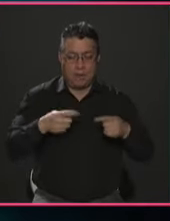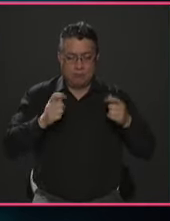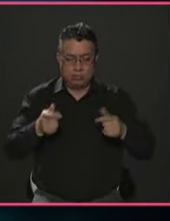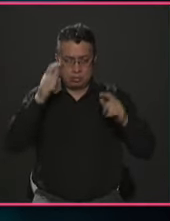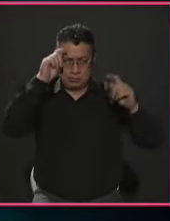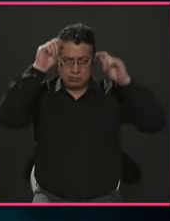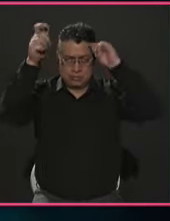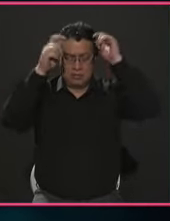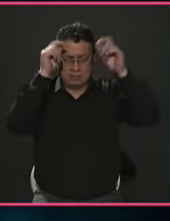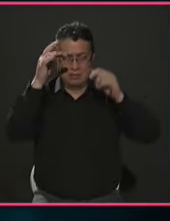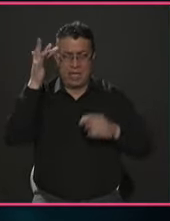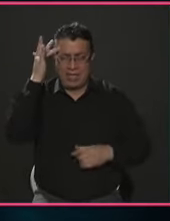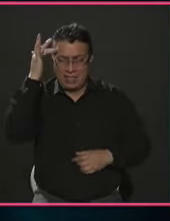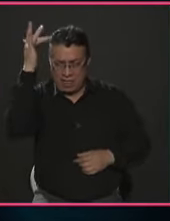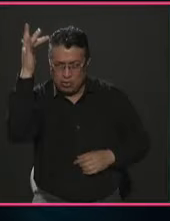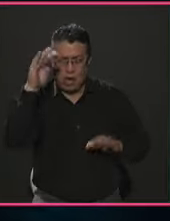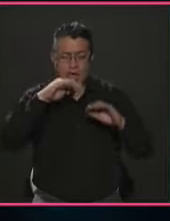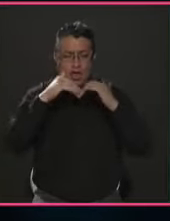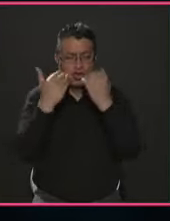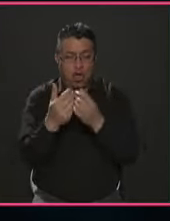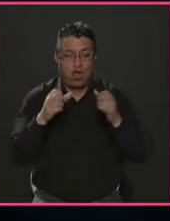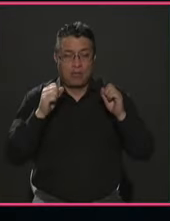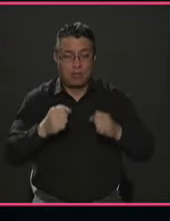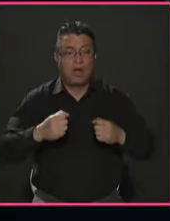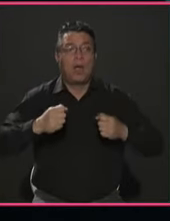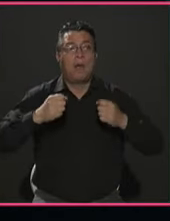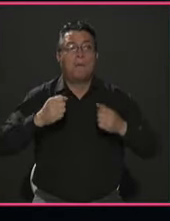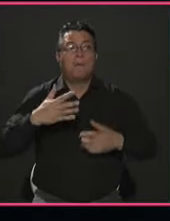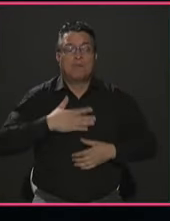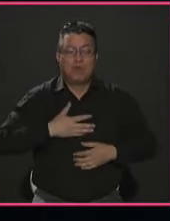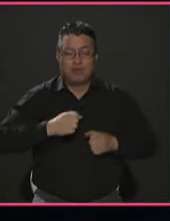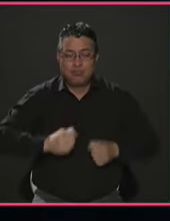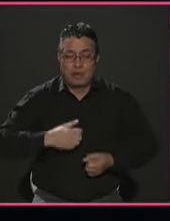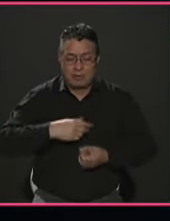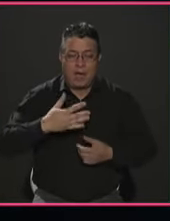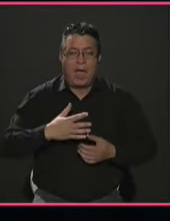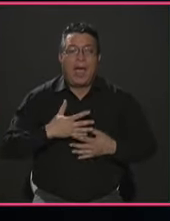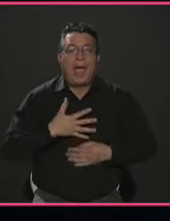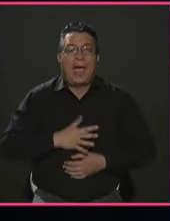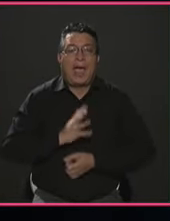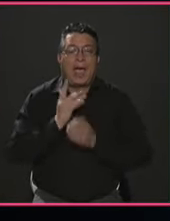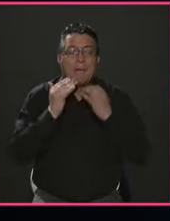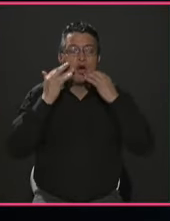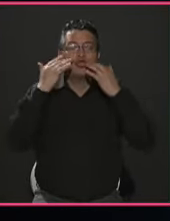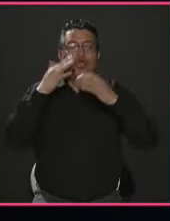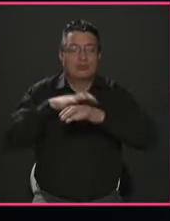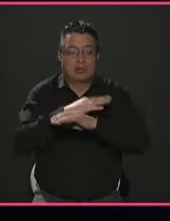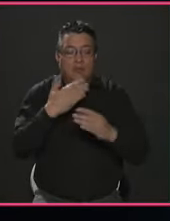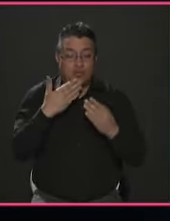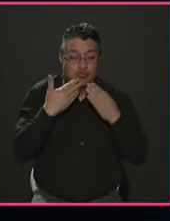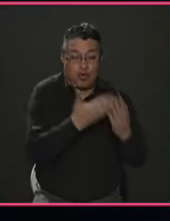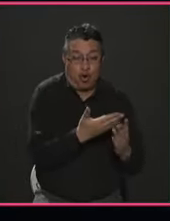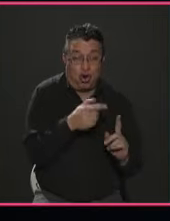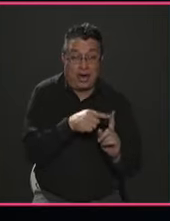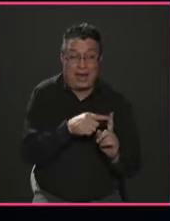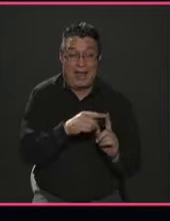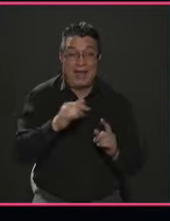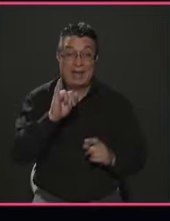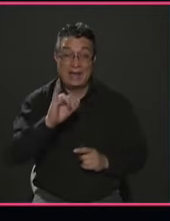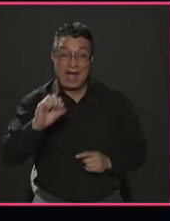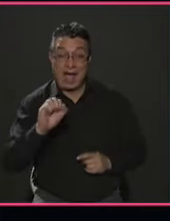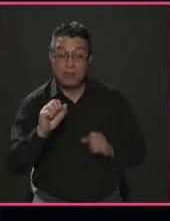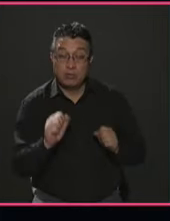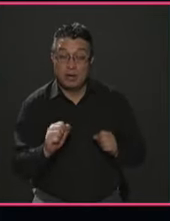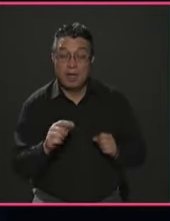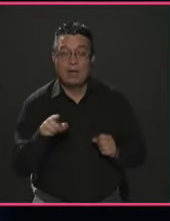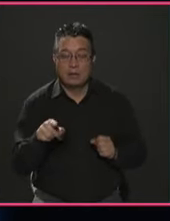creativas intelectual nuestras facultades emotivas emocionales yo creo que son decisiones que hoy día la